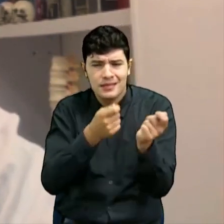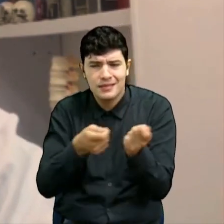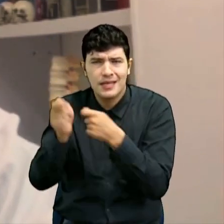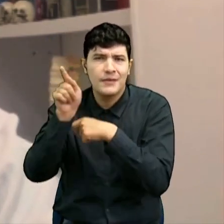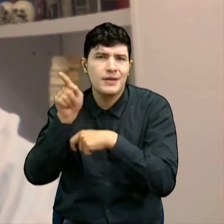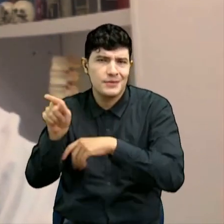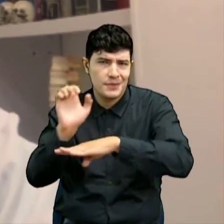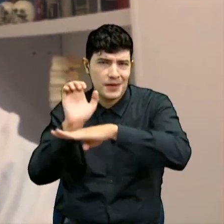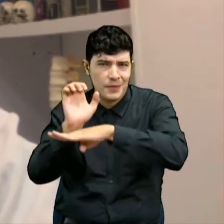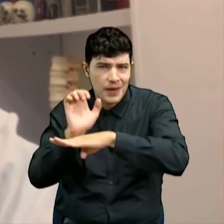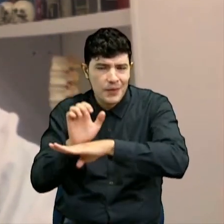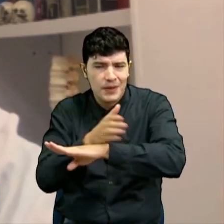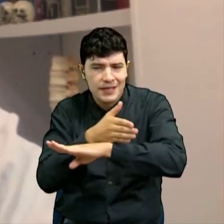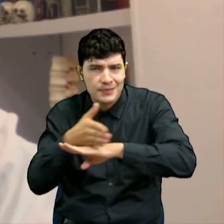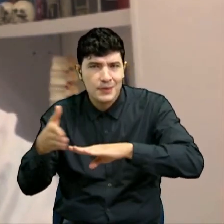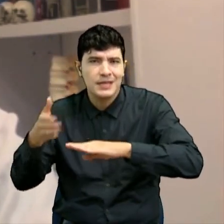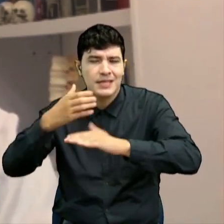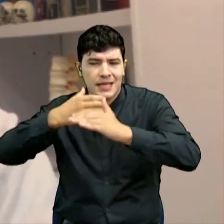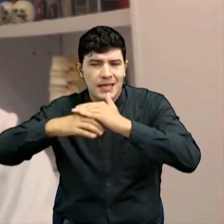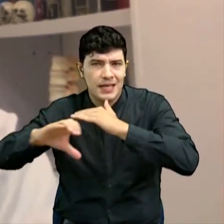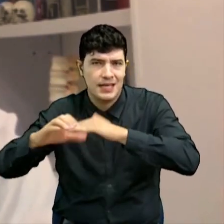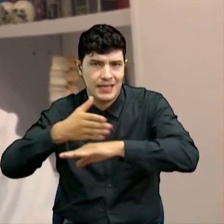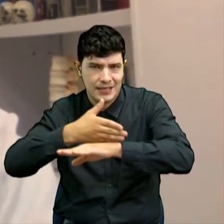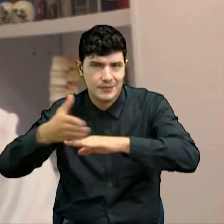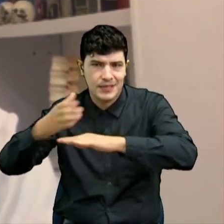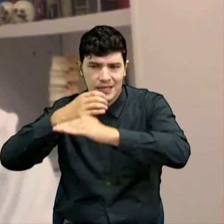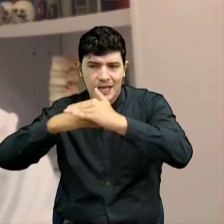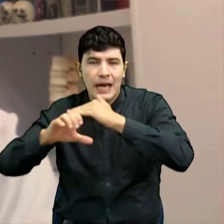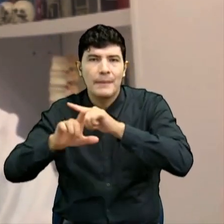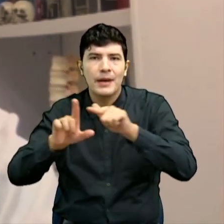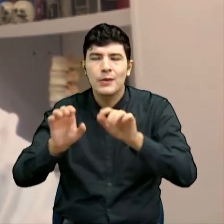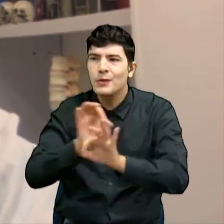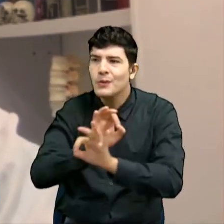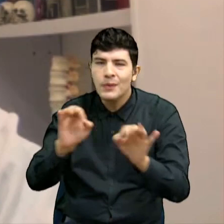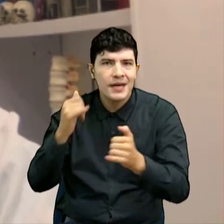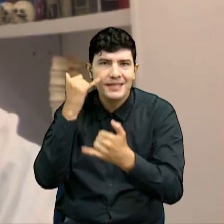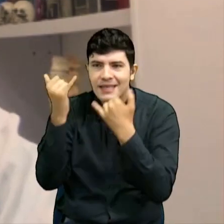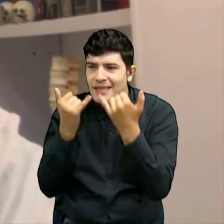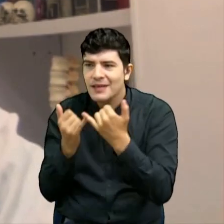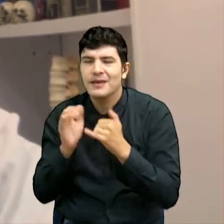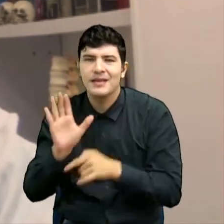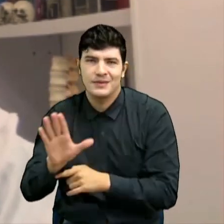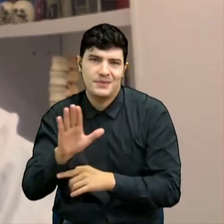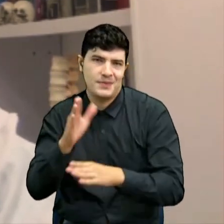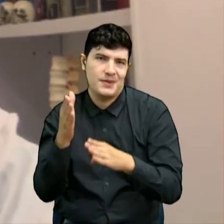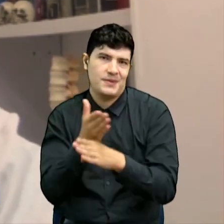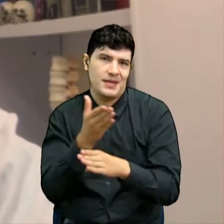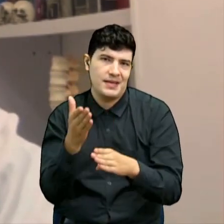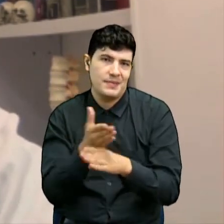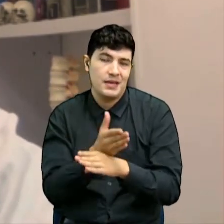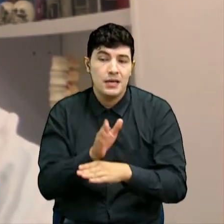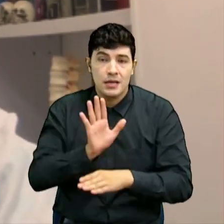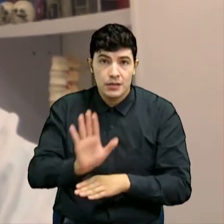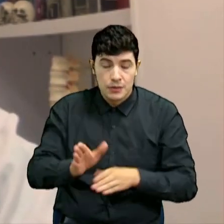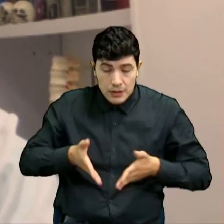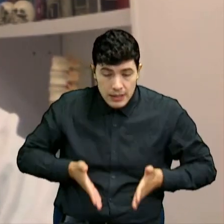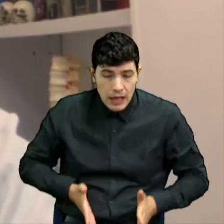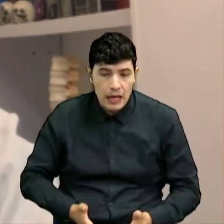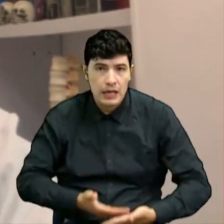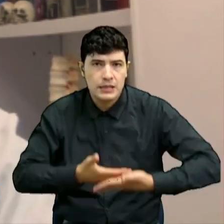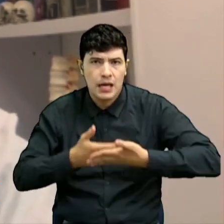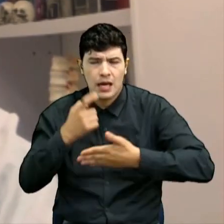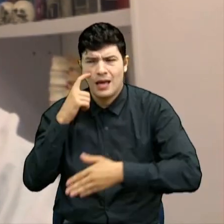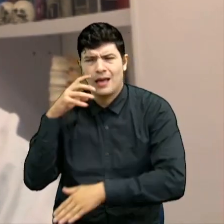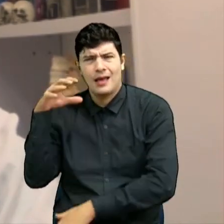controles prenatales, pero nunca se identificó que traía este defecto congénito. De tal manera que cuando nace ellos se sorprenden de que ven que